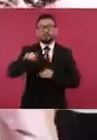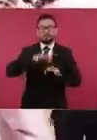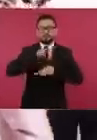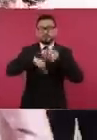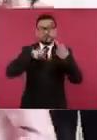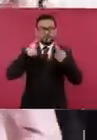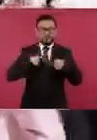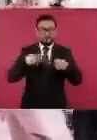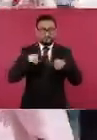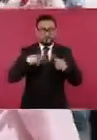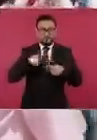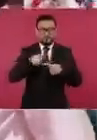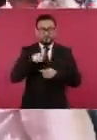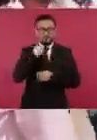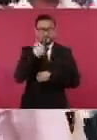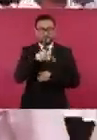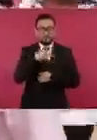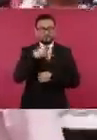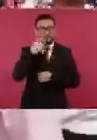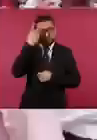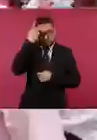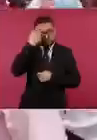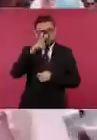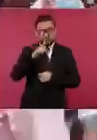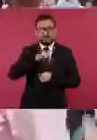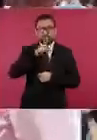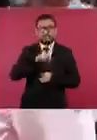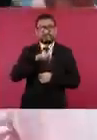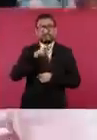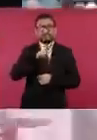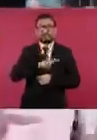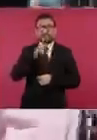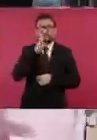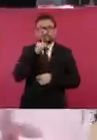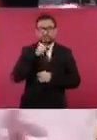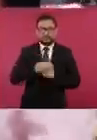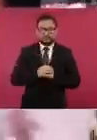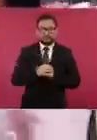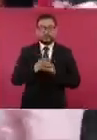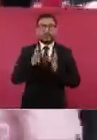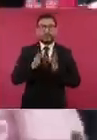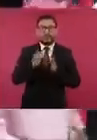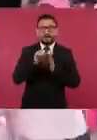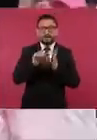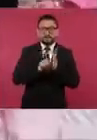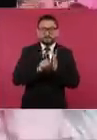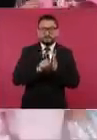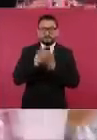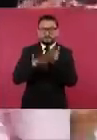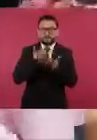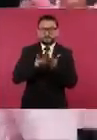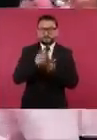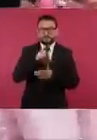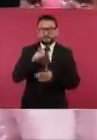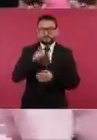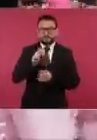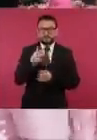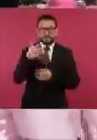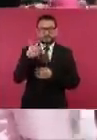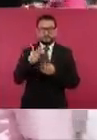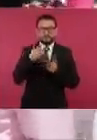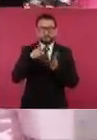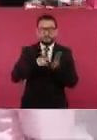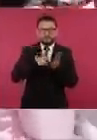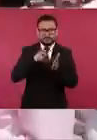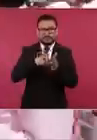gente que tiene algo de más, que ya no pueda rentar. Ah, ok. O sea, el artículo 100, la propuesta del artículo 138, la